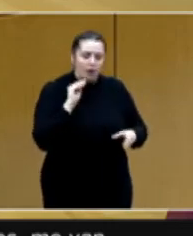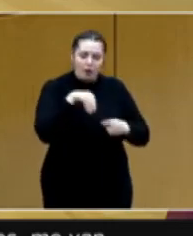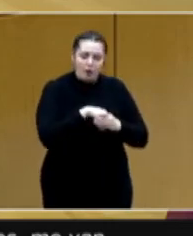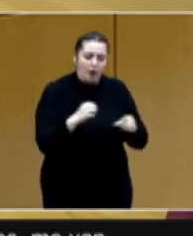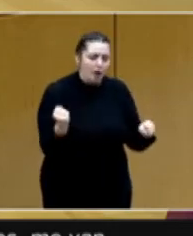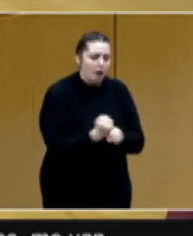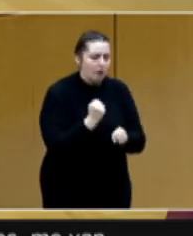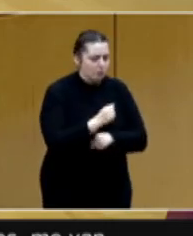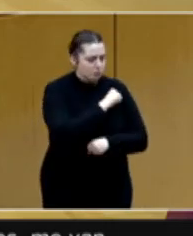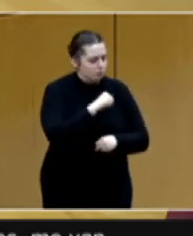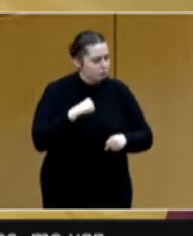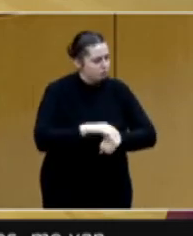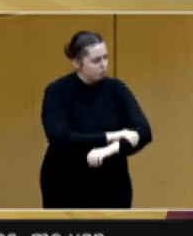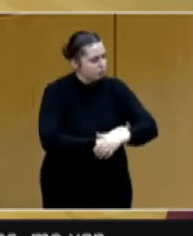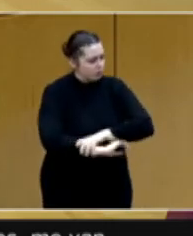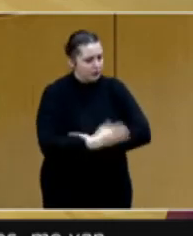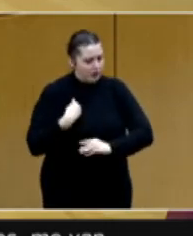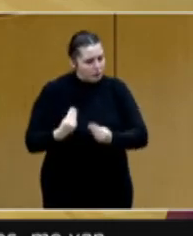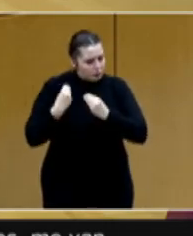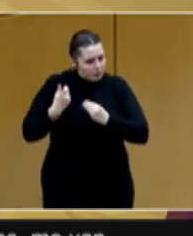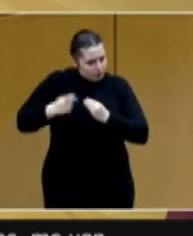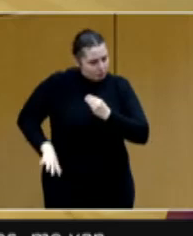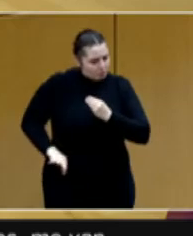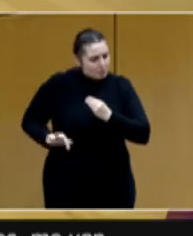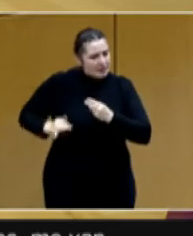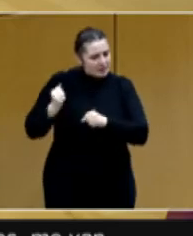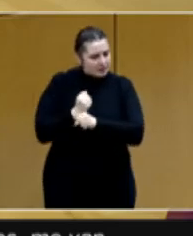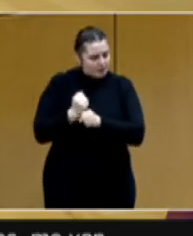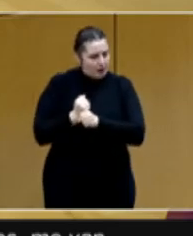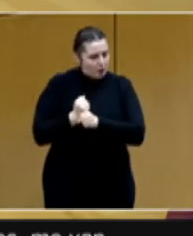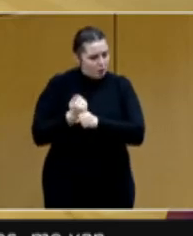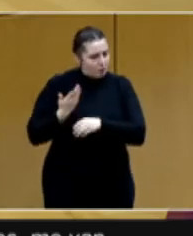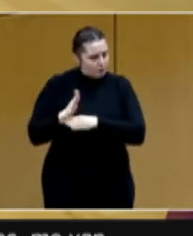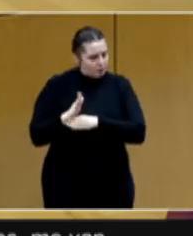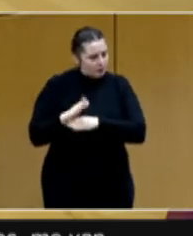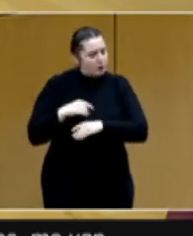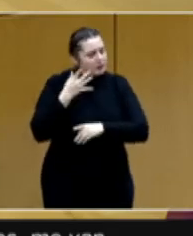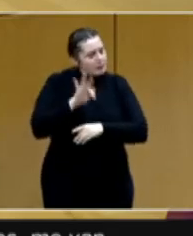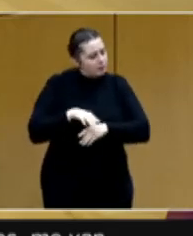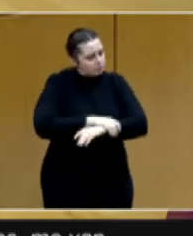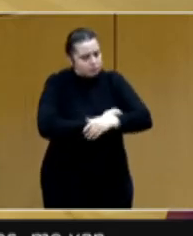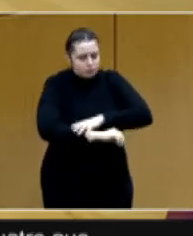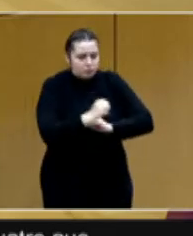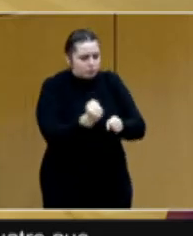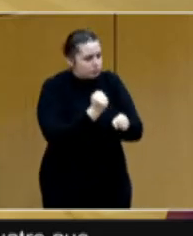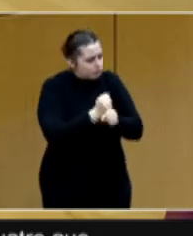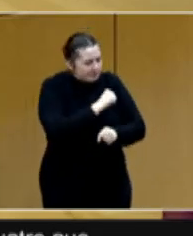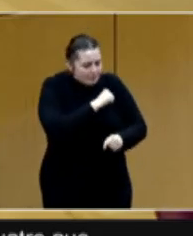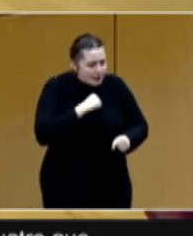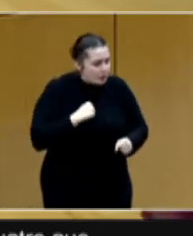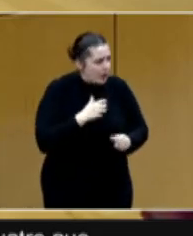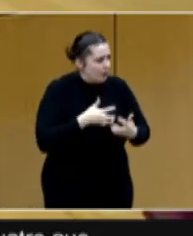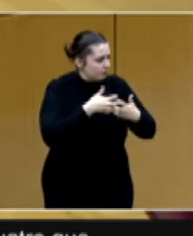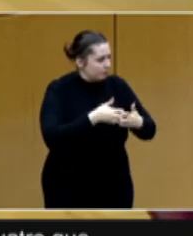personalmente aparte de su formación profesional y su trabajo por lo profesional están implicados personalmente en esta